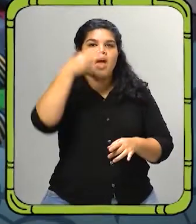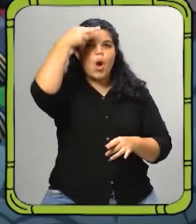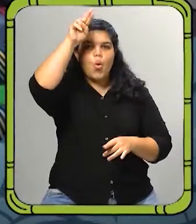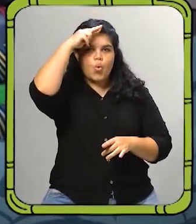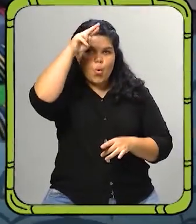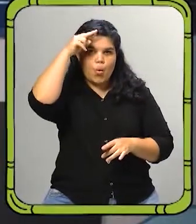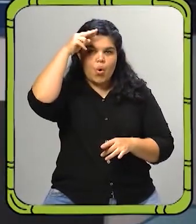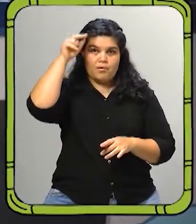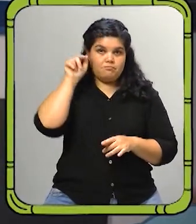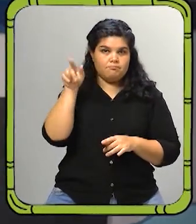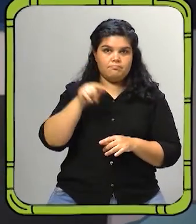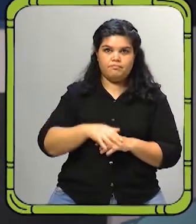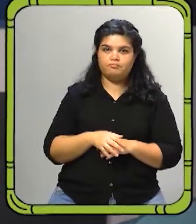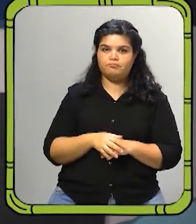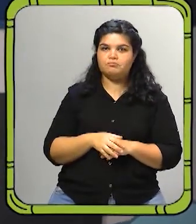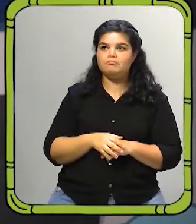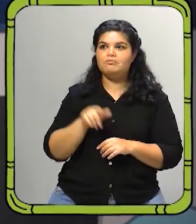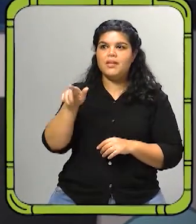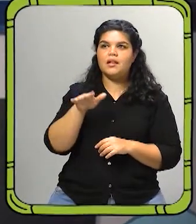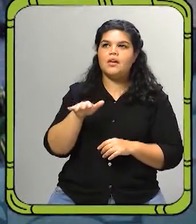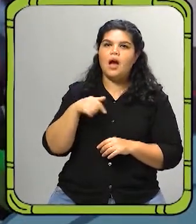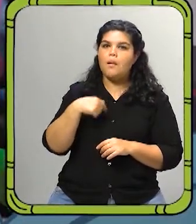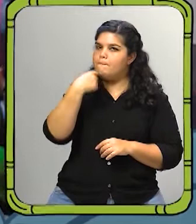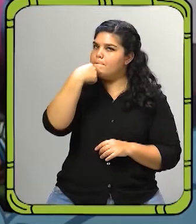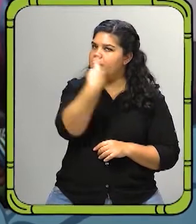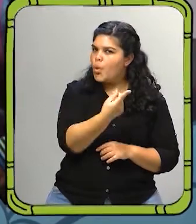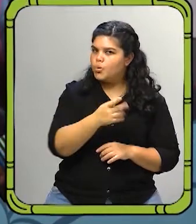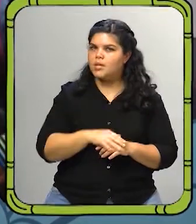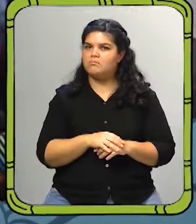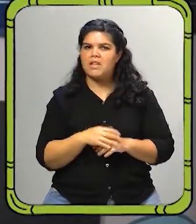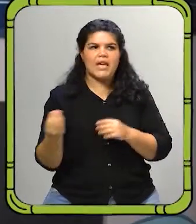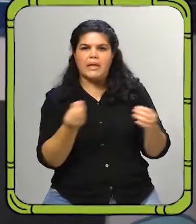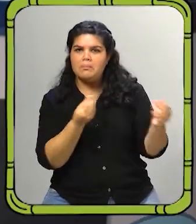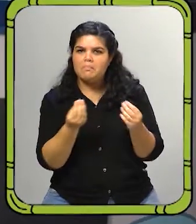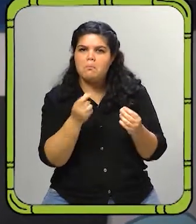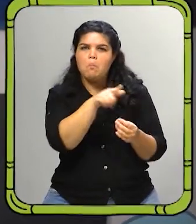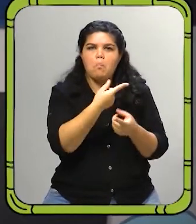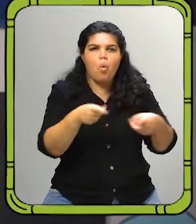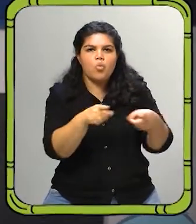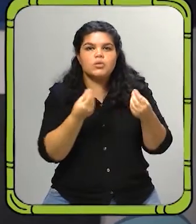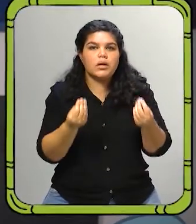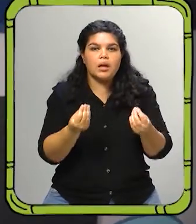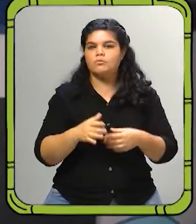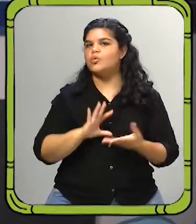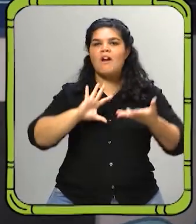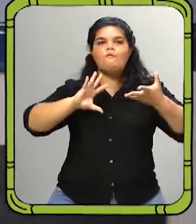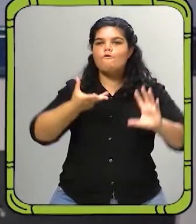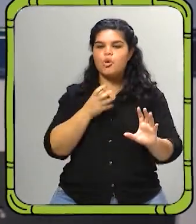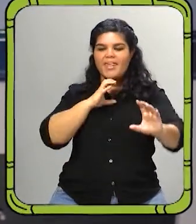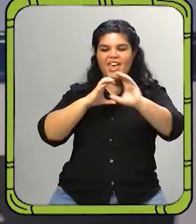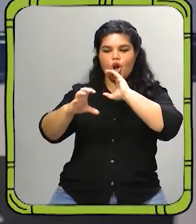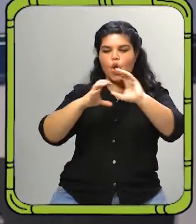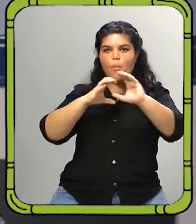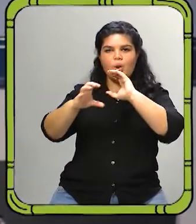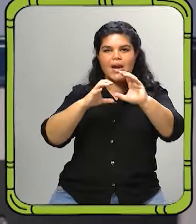una pregunta que para nosotros es la más terrifantástica. ¿Qué es la música para vos? es una manera de comunicarme. Es como mi manera